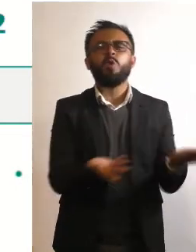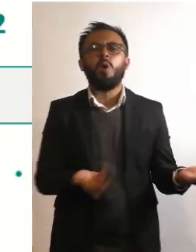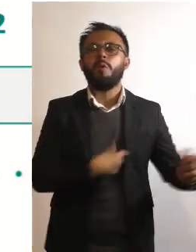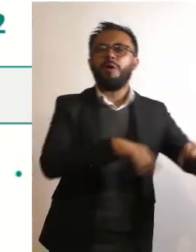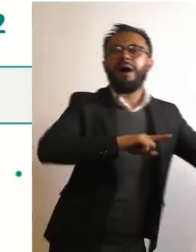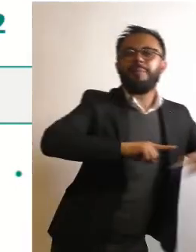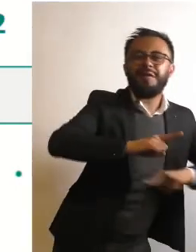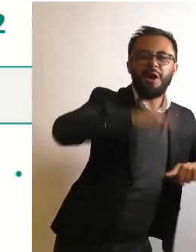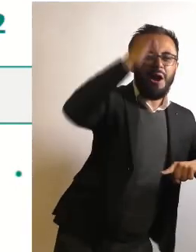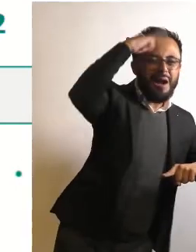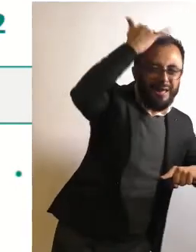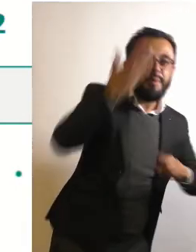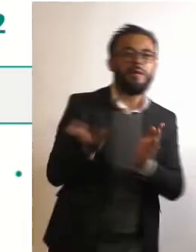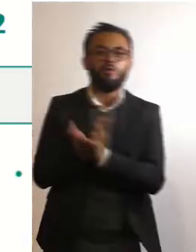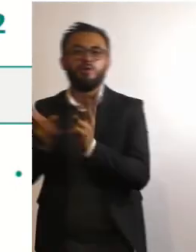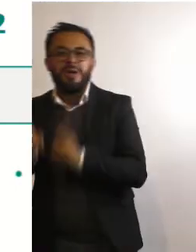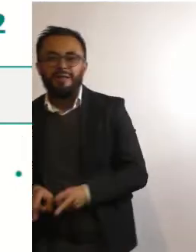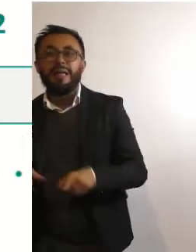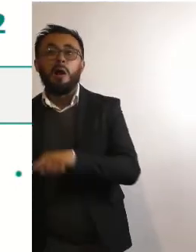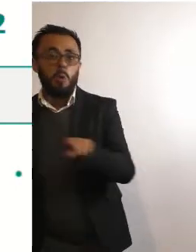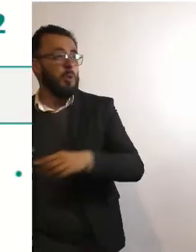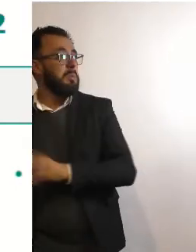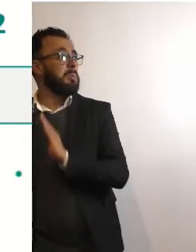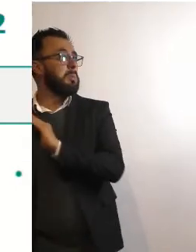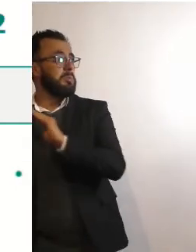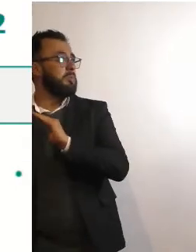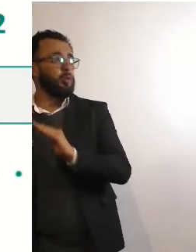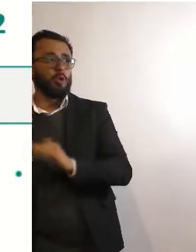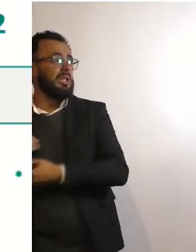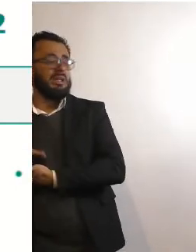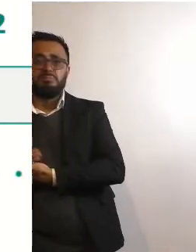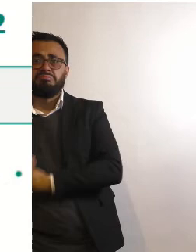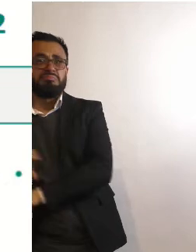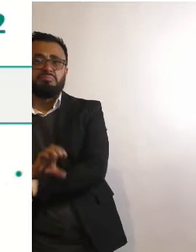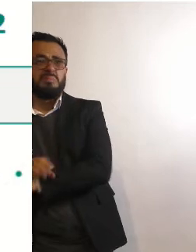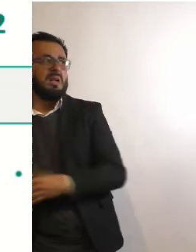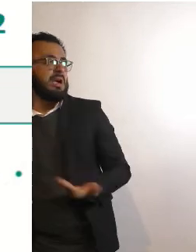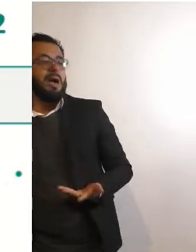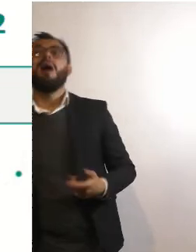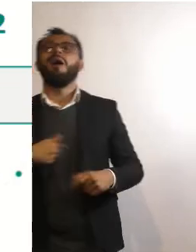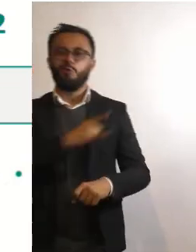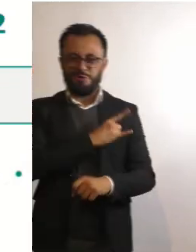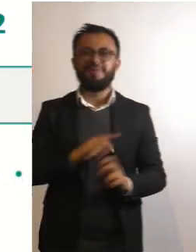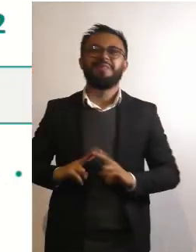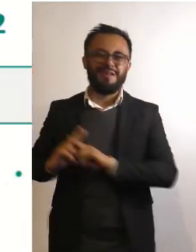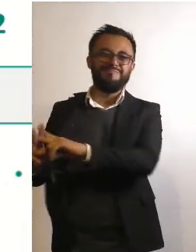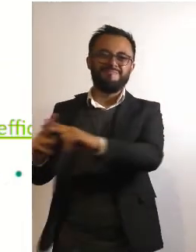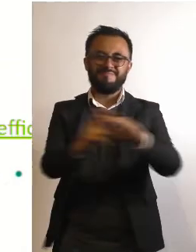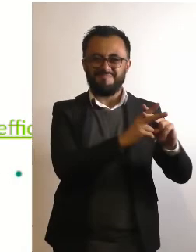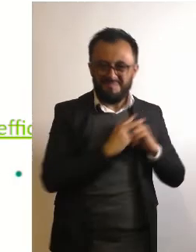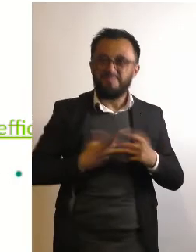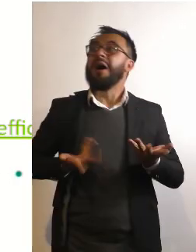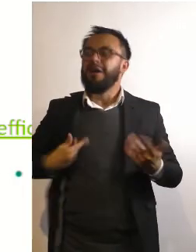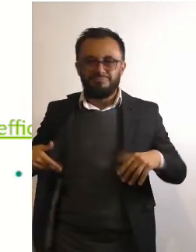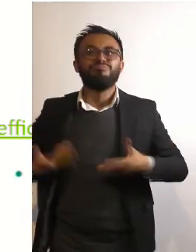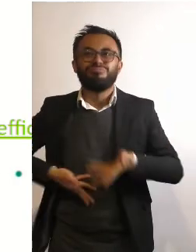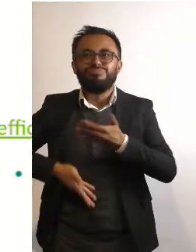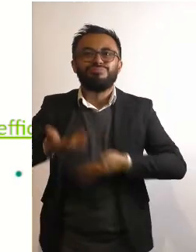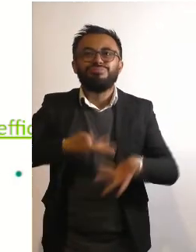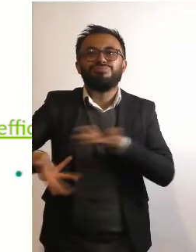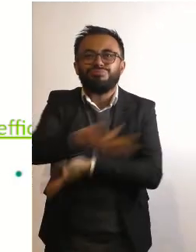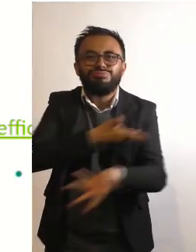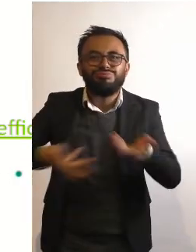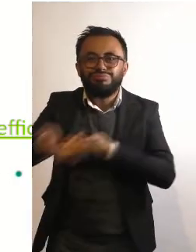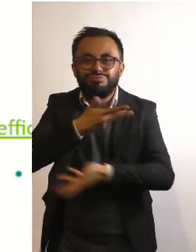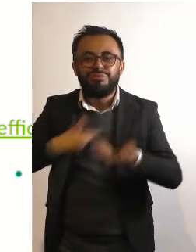también requirieron de préstamo de equipos para poder dar continuidad a sus procesos formativos. Siguiente.